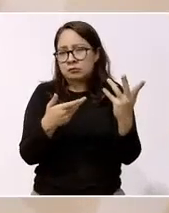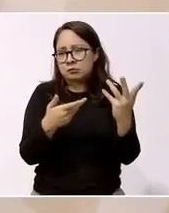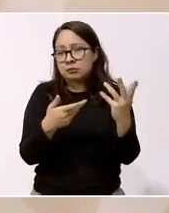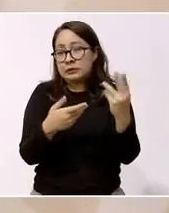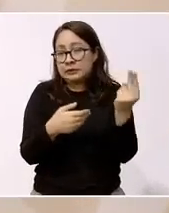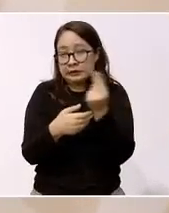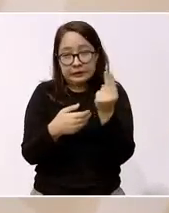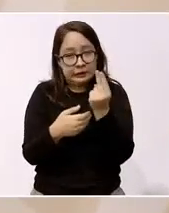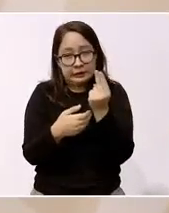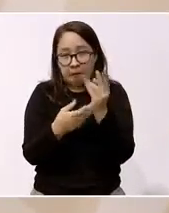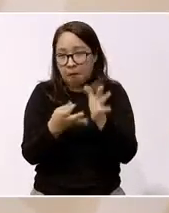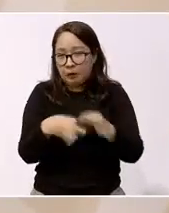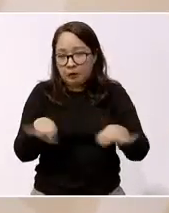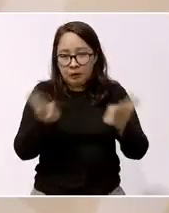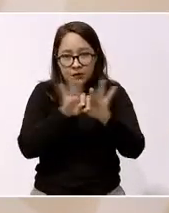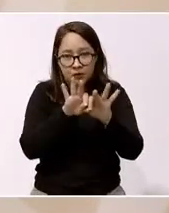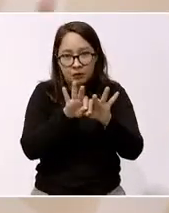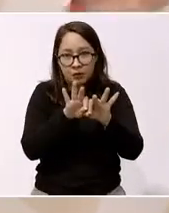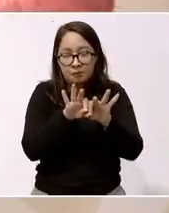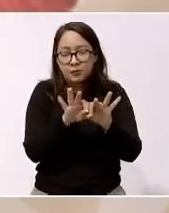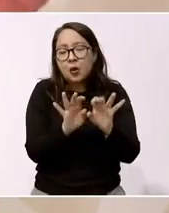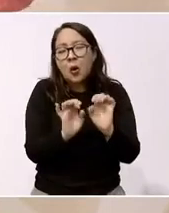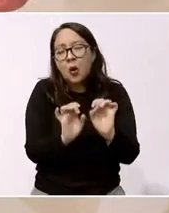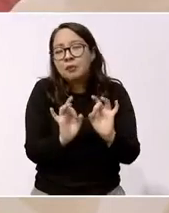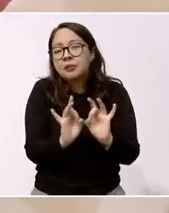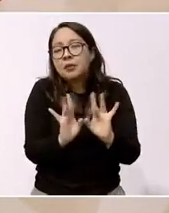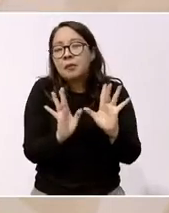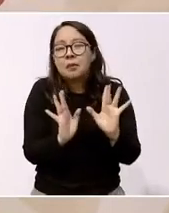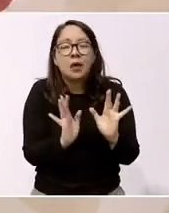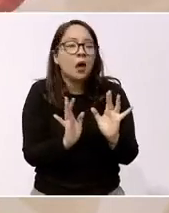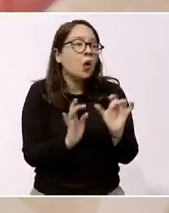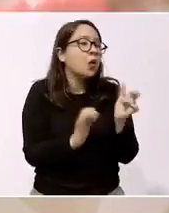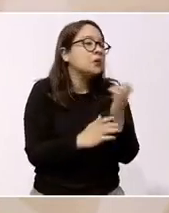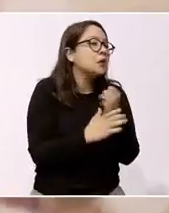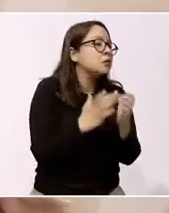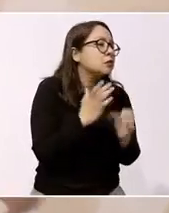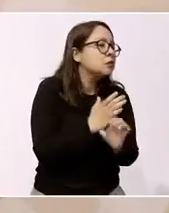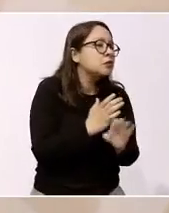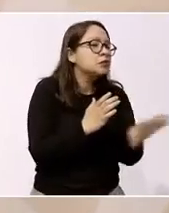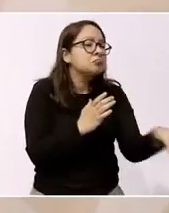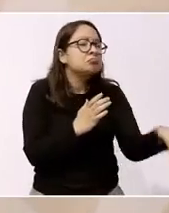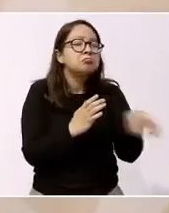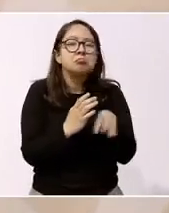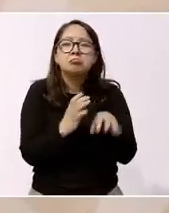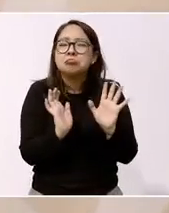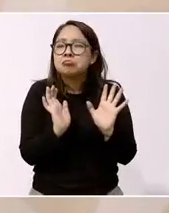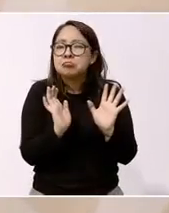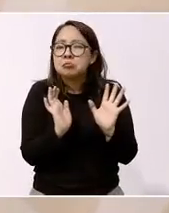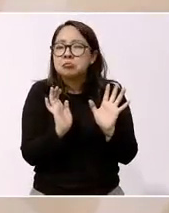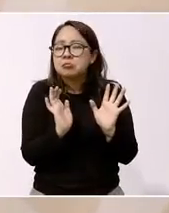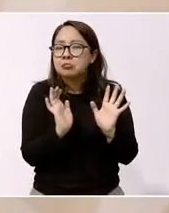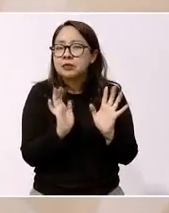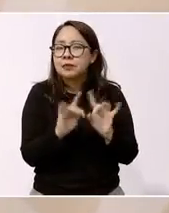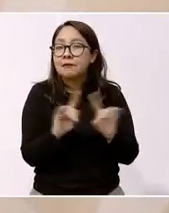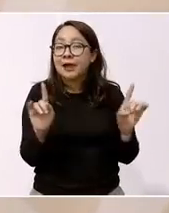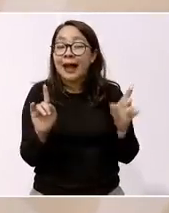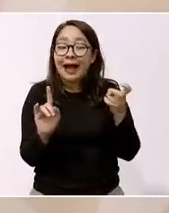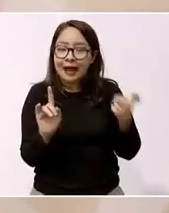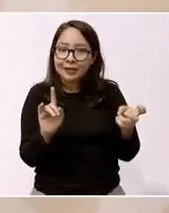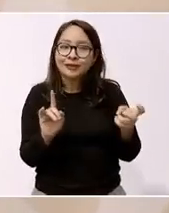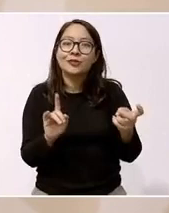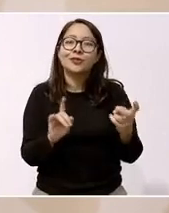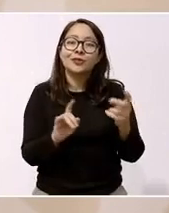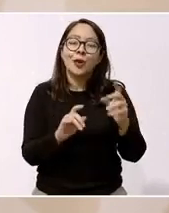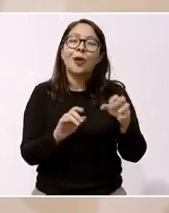más necesario, de repente compran otro artículo y ahí es donde ellos